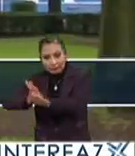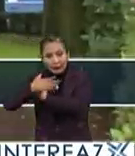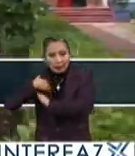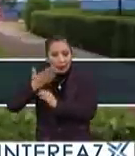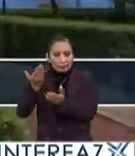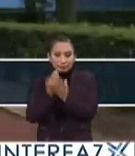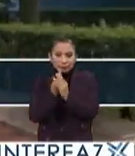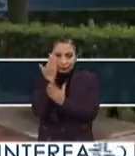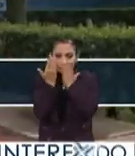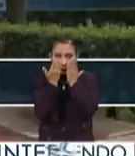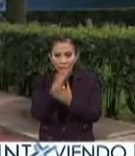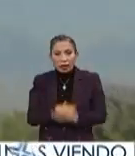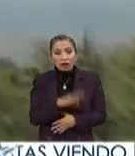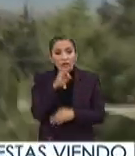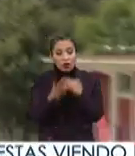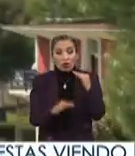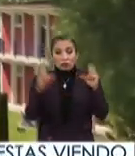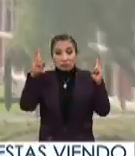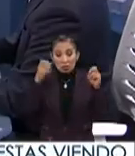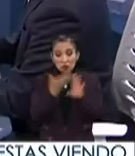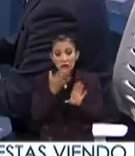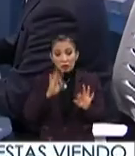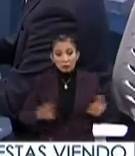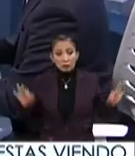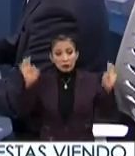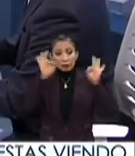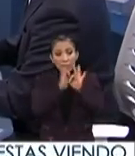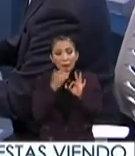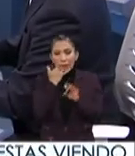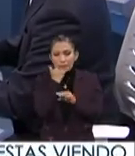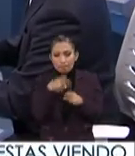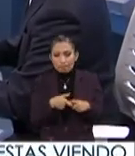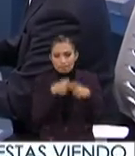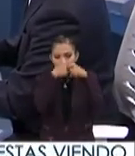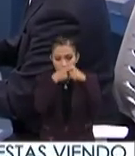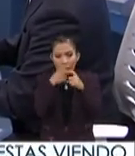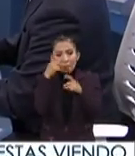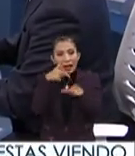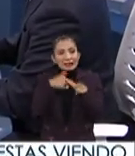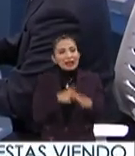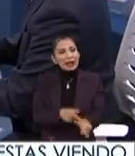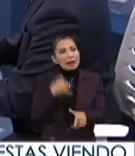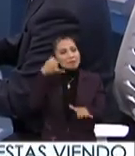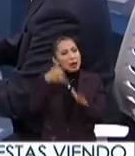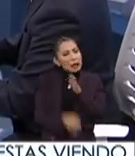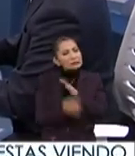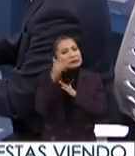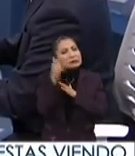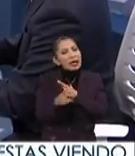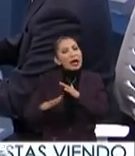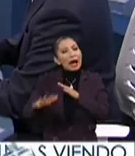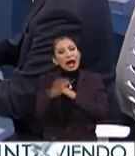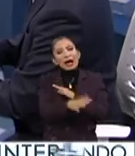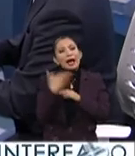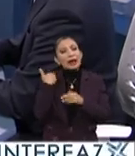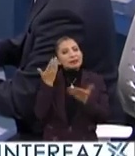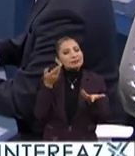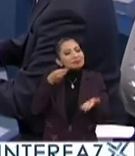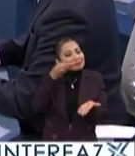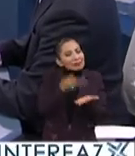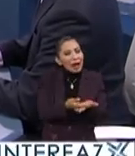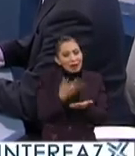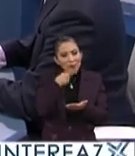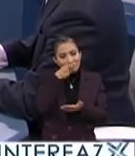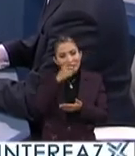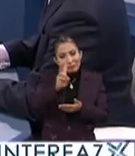de la formación. Todos estos aspectos muy importantes. Permítanos ir a una pausa para seguir ahondando en esta oferta que,